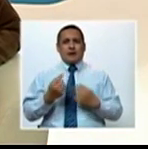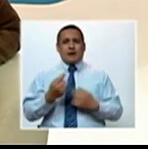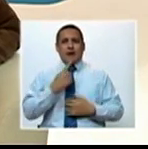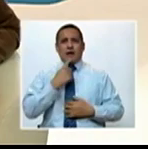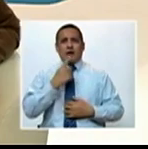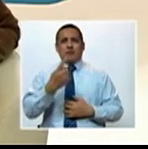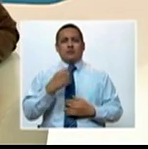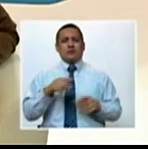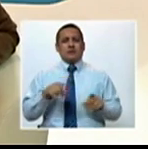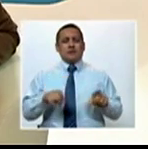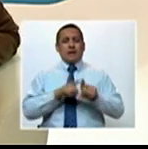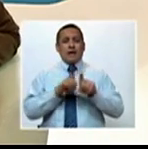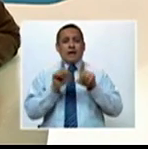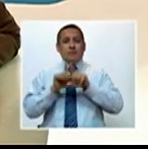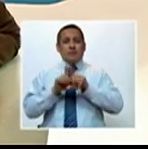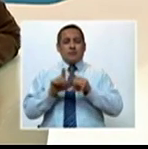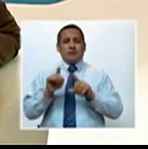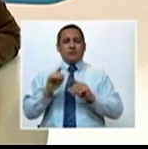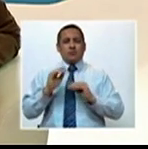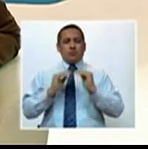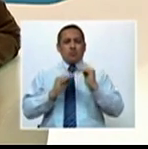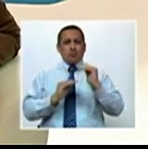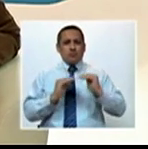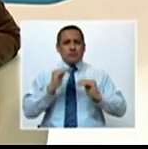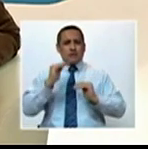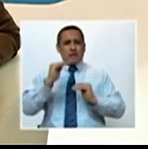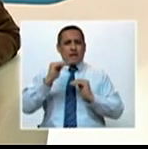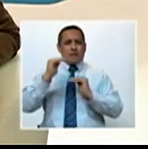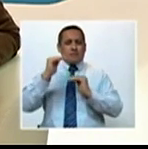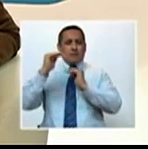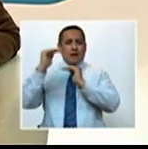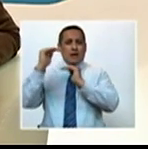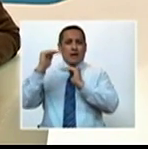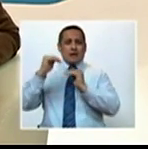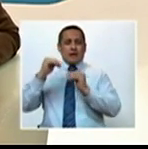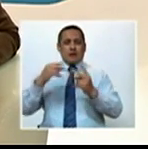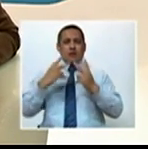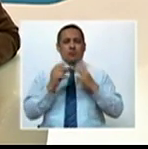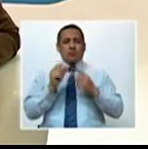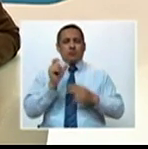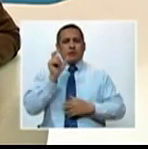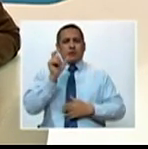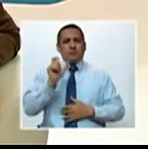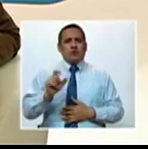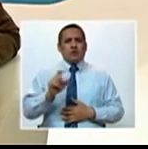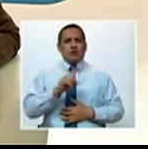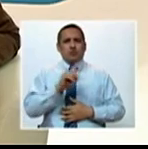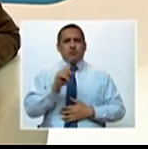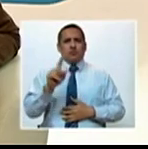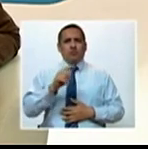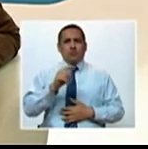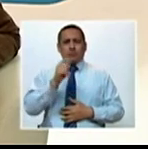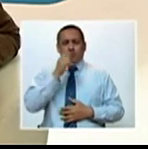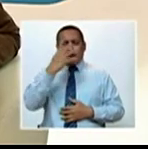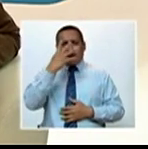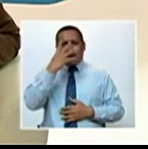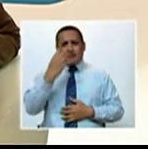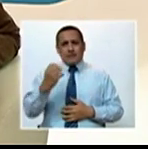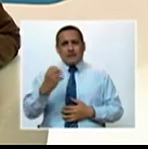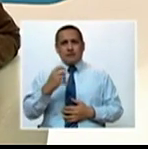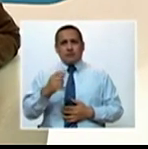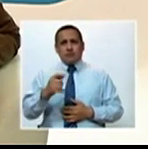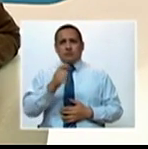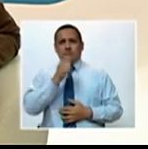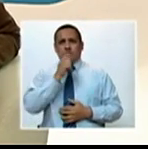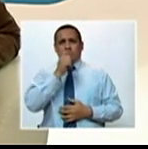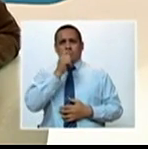es parte de una escala, ¿no? Un consumidor no es un adicto y un adicto